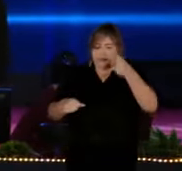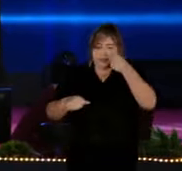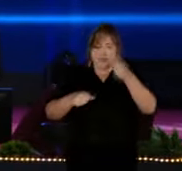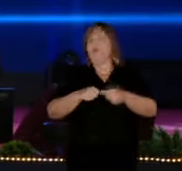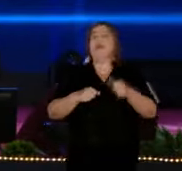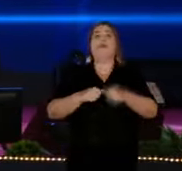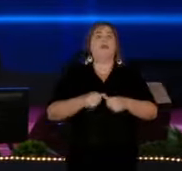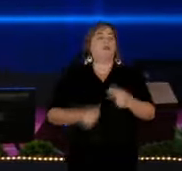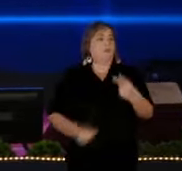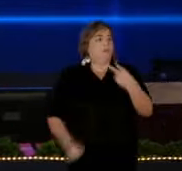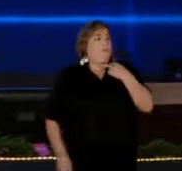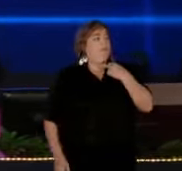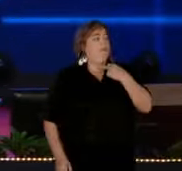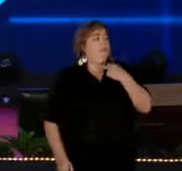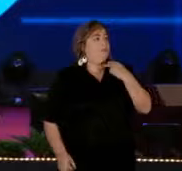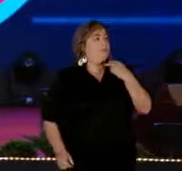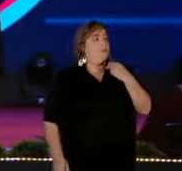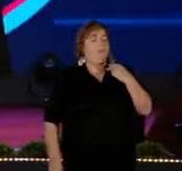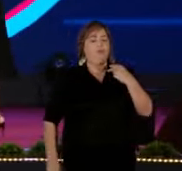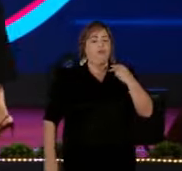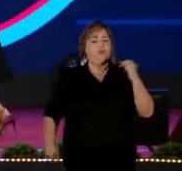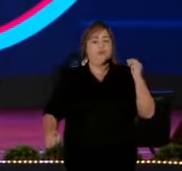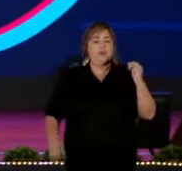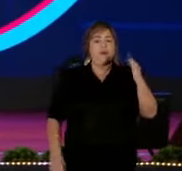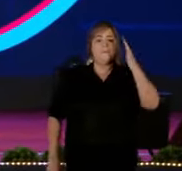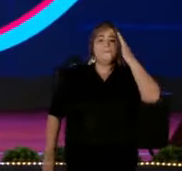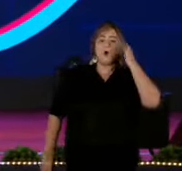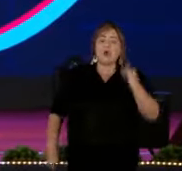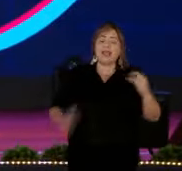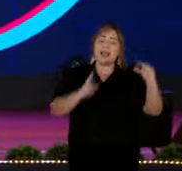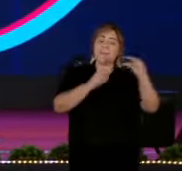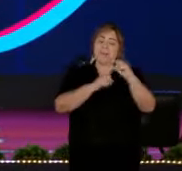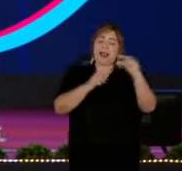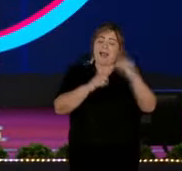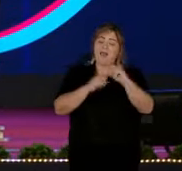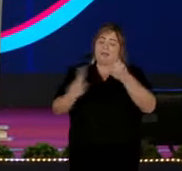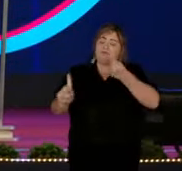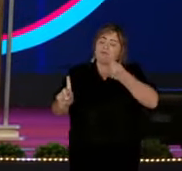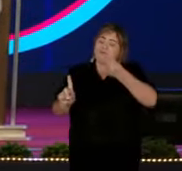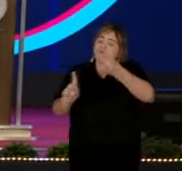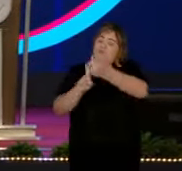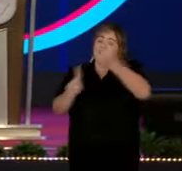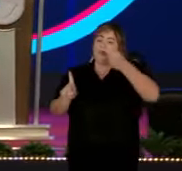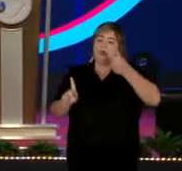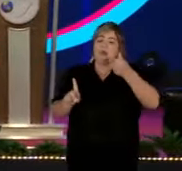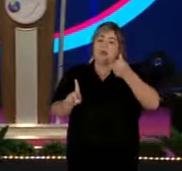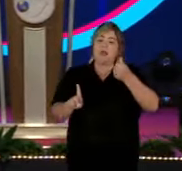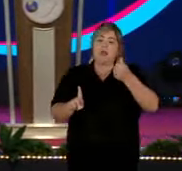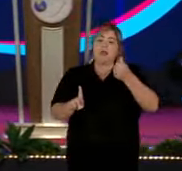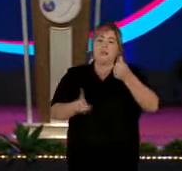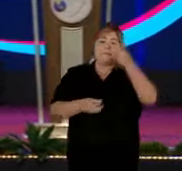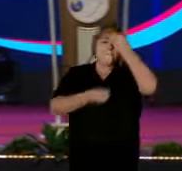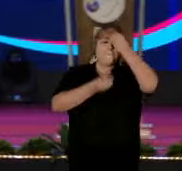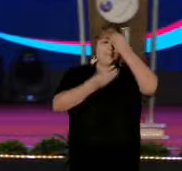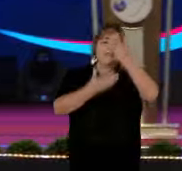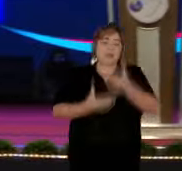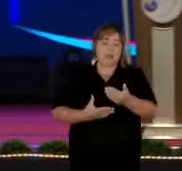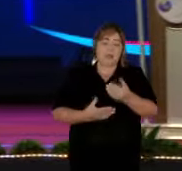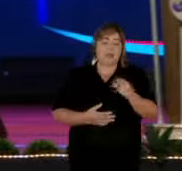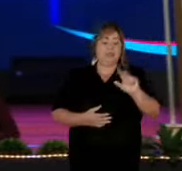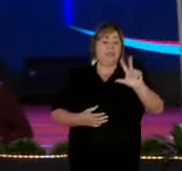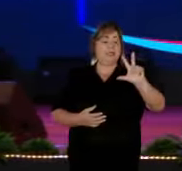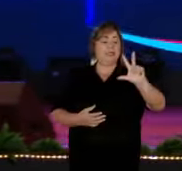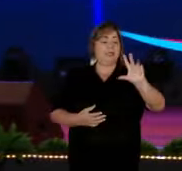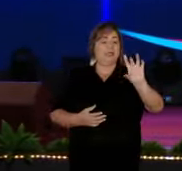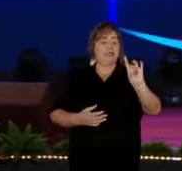quedé sorprendida porque hay palabras que marcan. Hay mensajes. En 38 años creo que